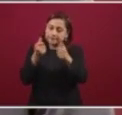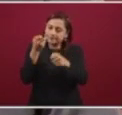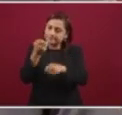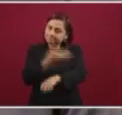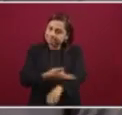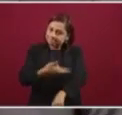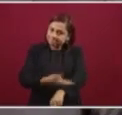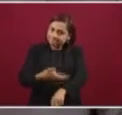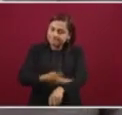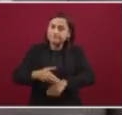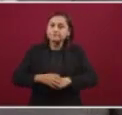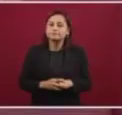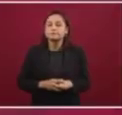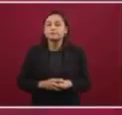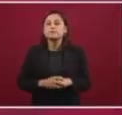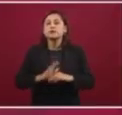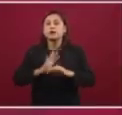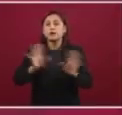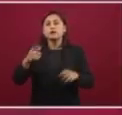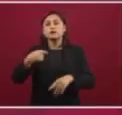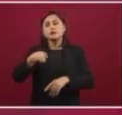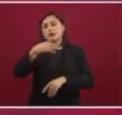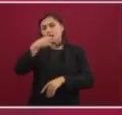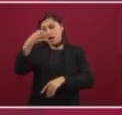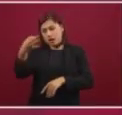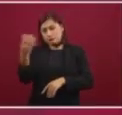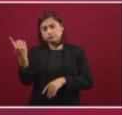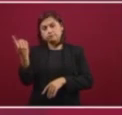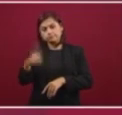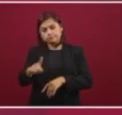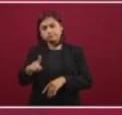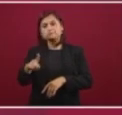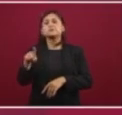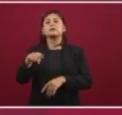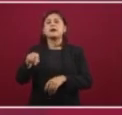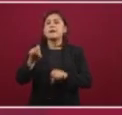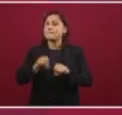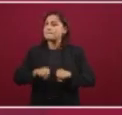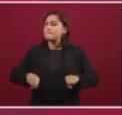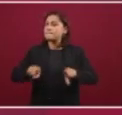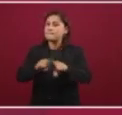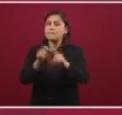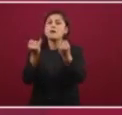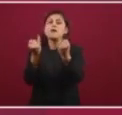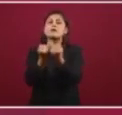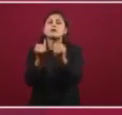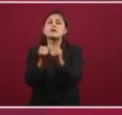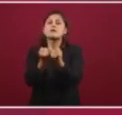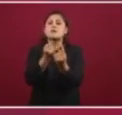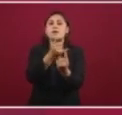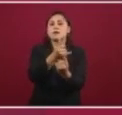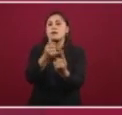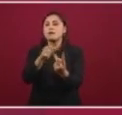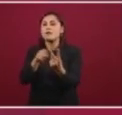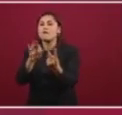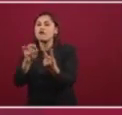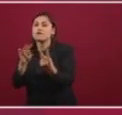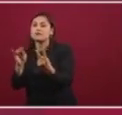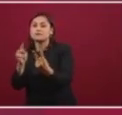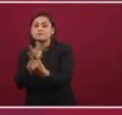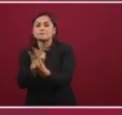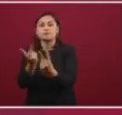una instrucción para aplicar la misma política, que es reestructurar los